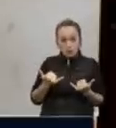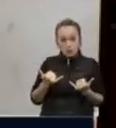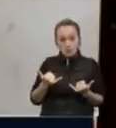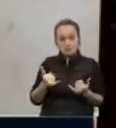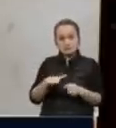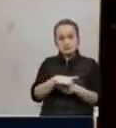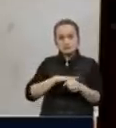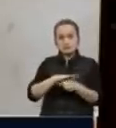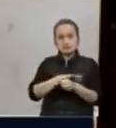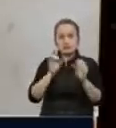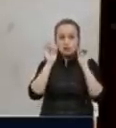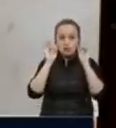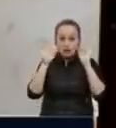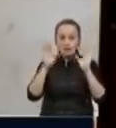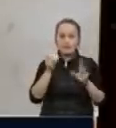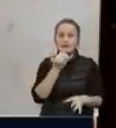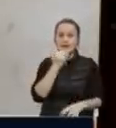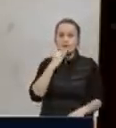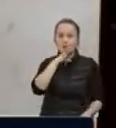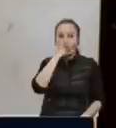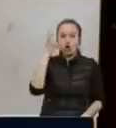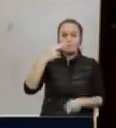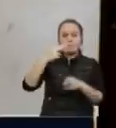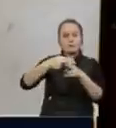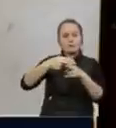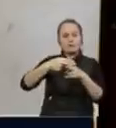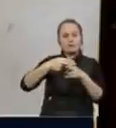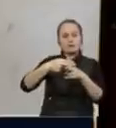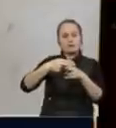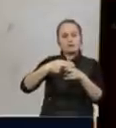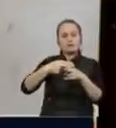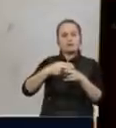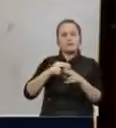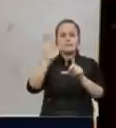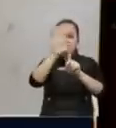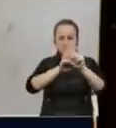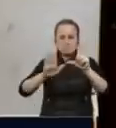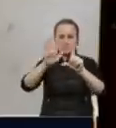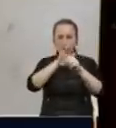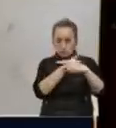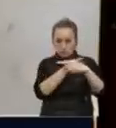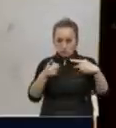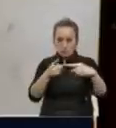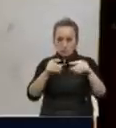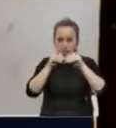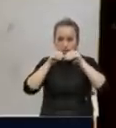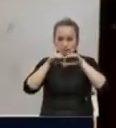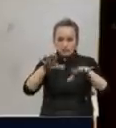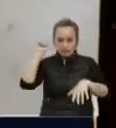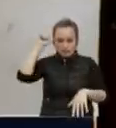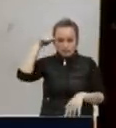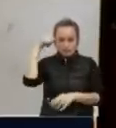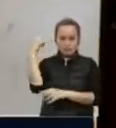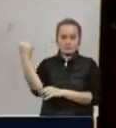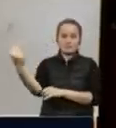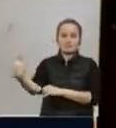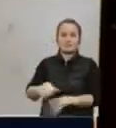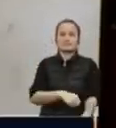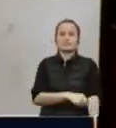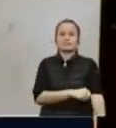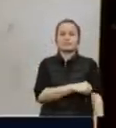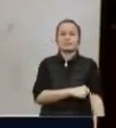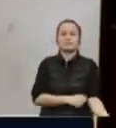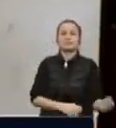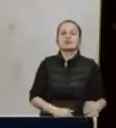tan escandalosos como el de este señor alias Over con su video de esta semana, que además